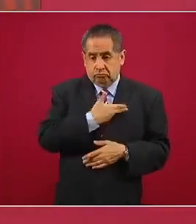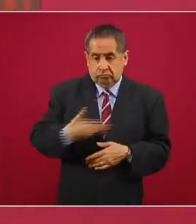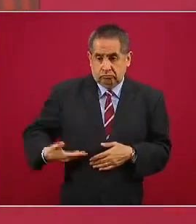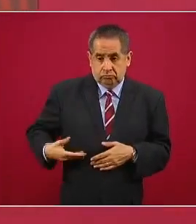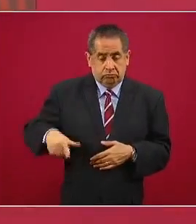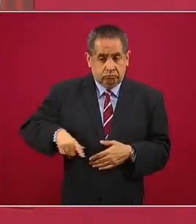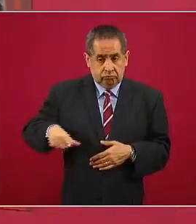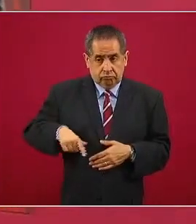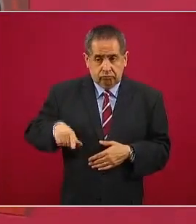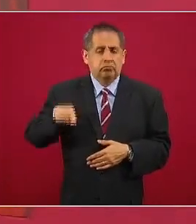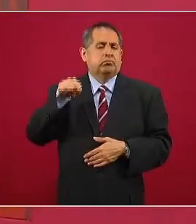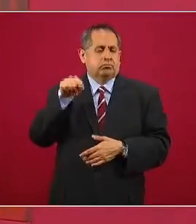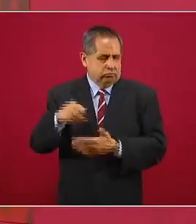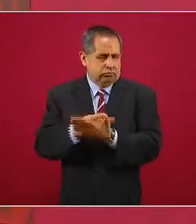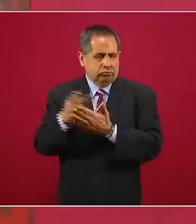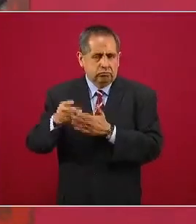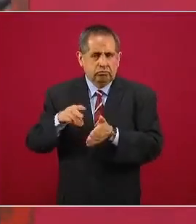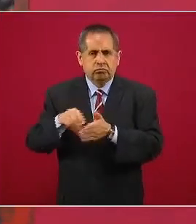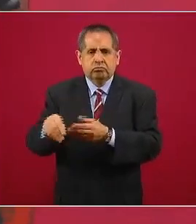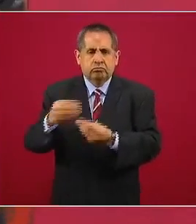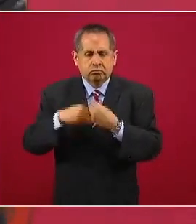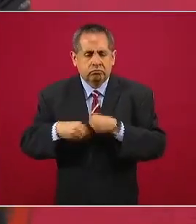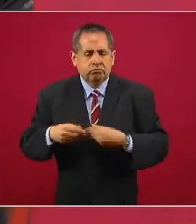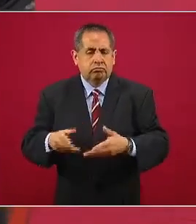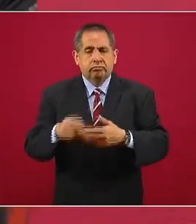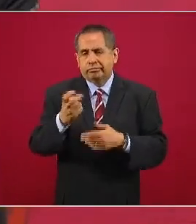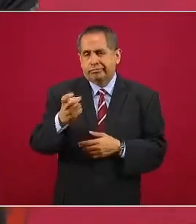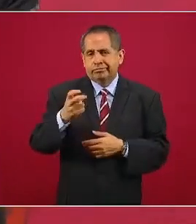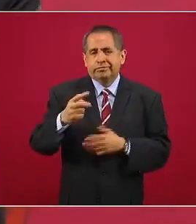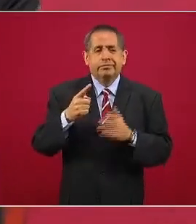gobierno. Entonces, ese 1,000,000 hectáreas